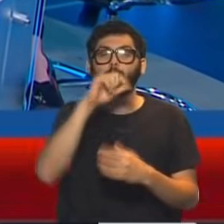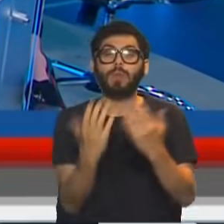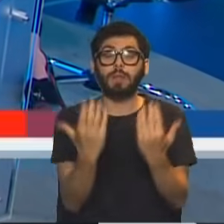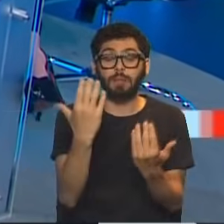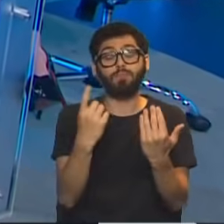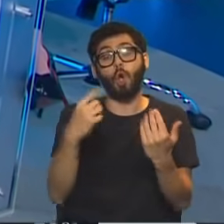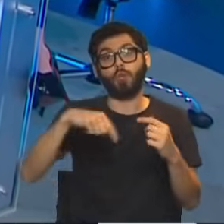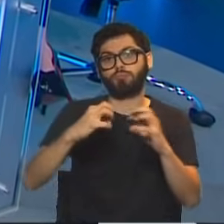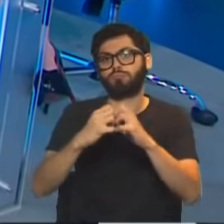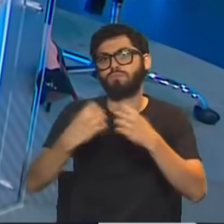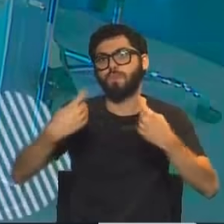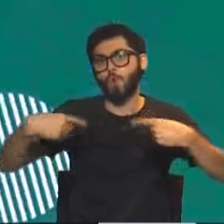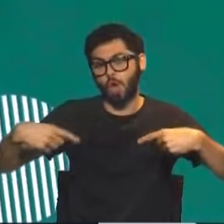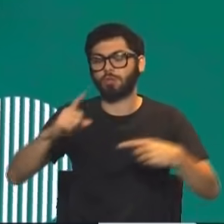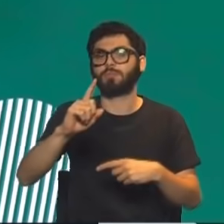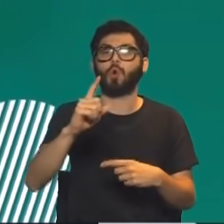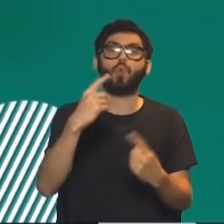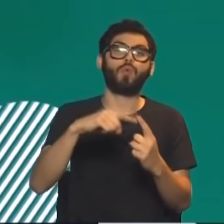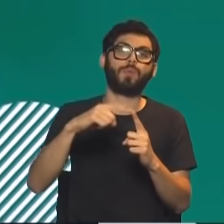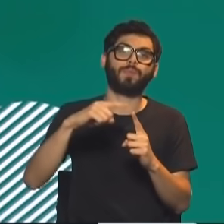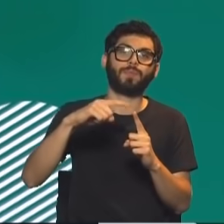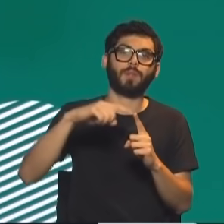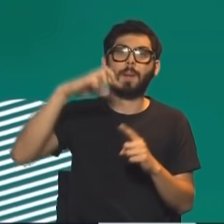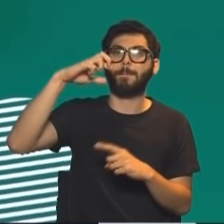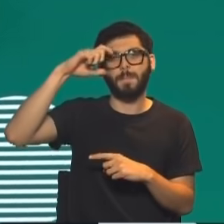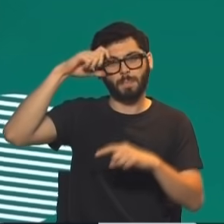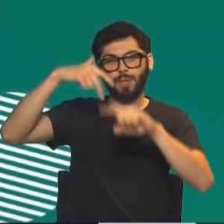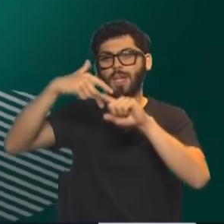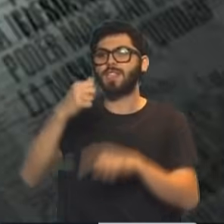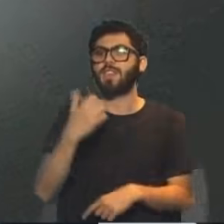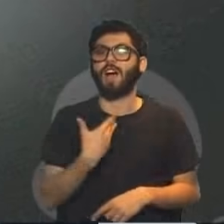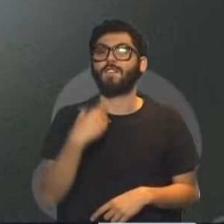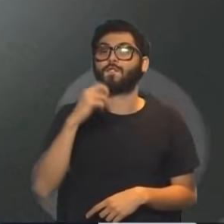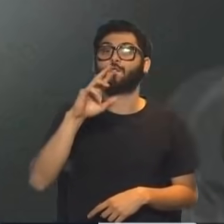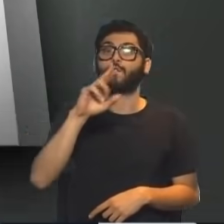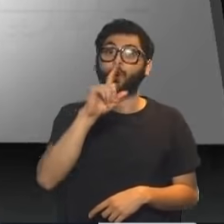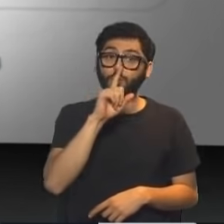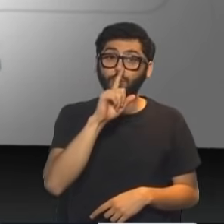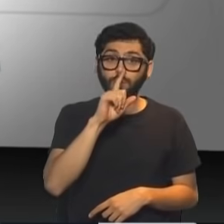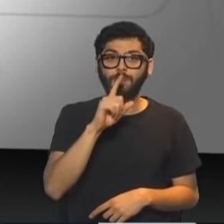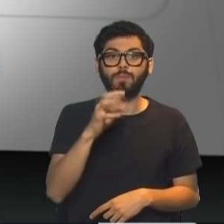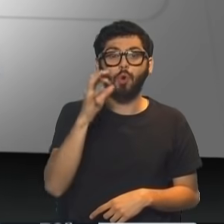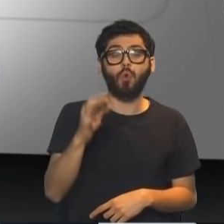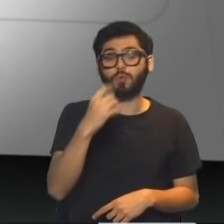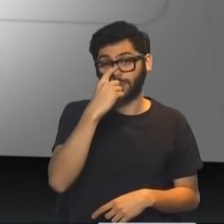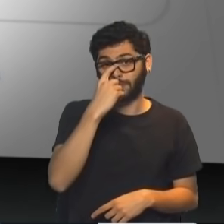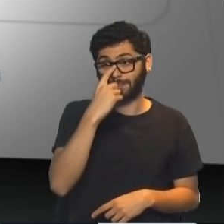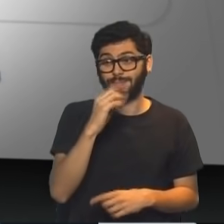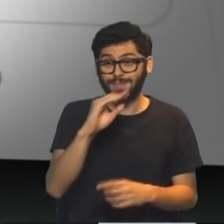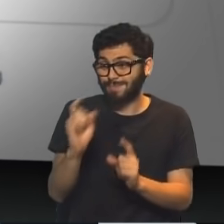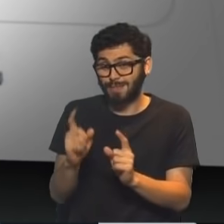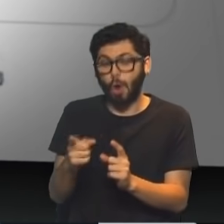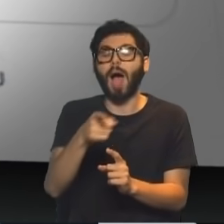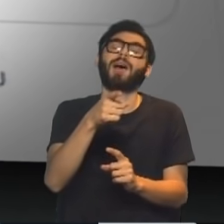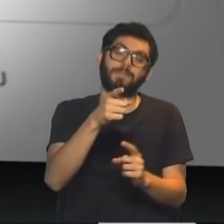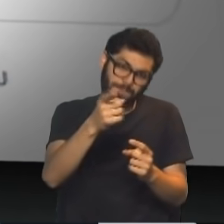jornada y en este caso son tweets de Graciana Peñafort que apunta justamente a esto que mencionábamos. Bueno, ahí